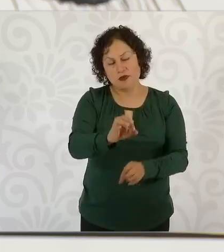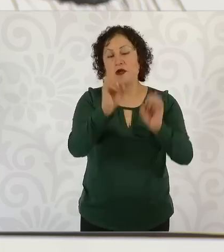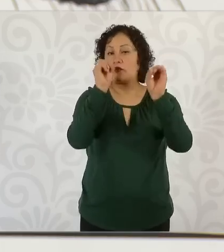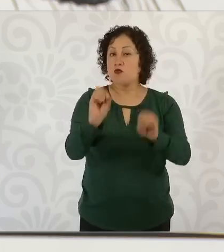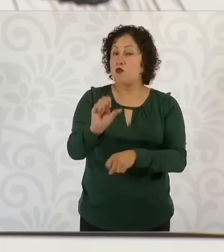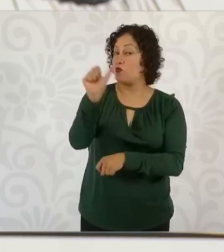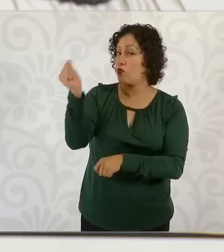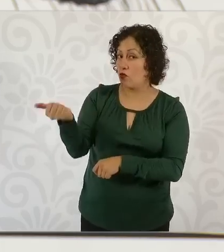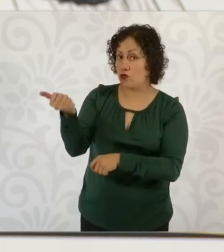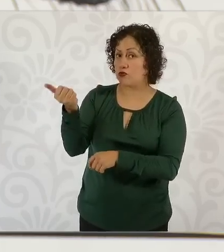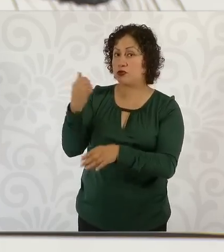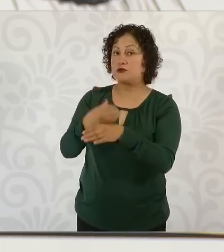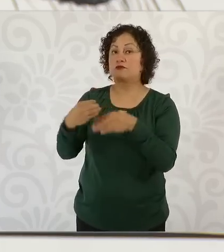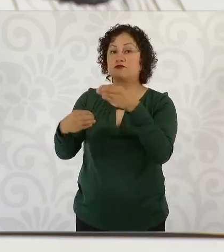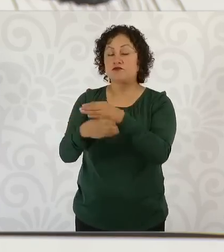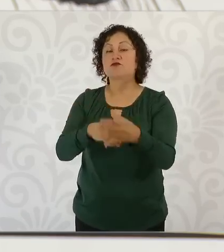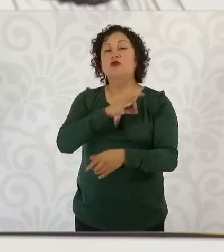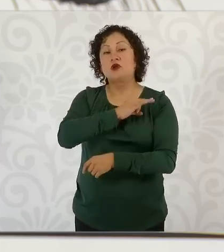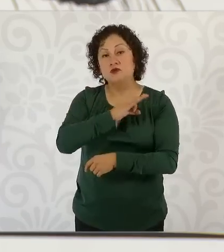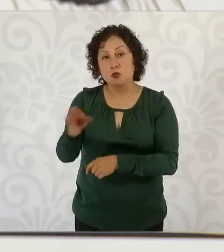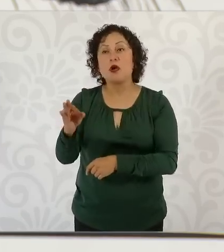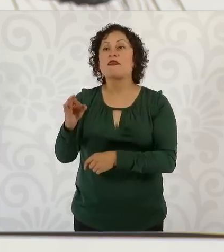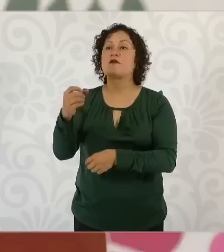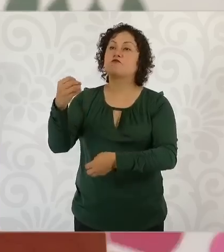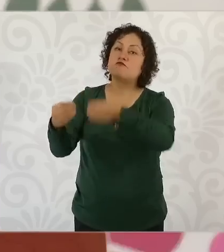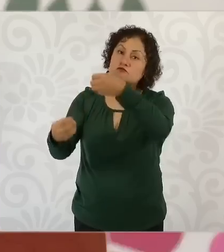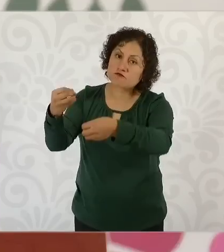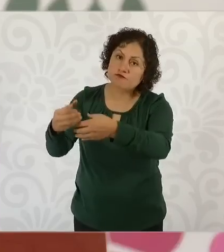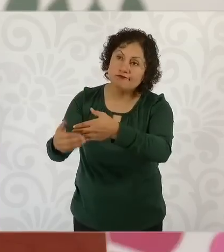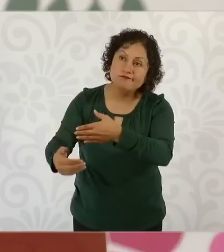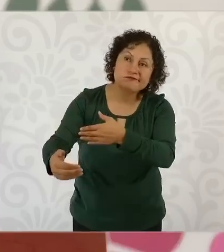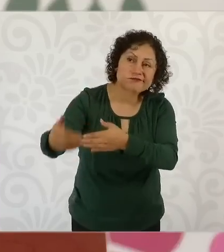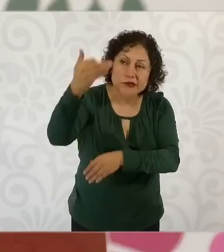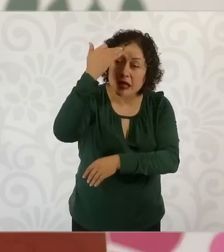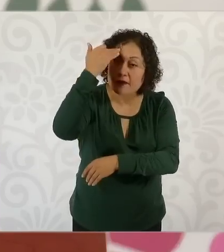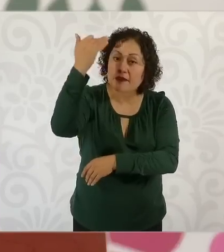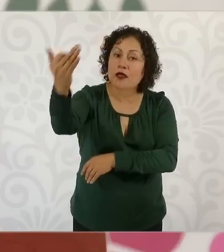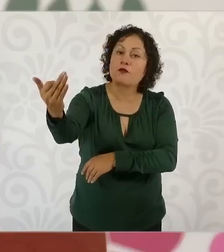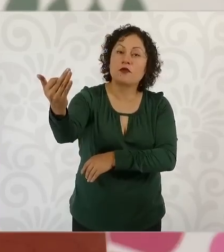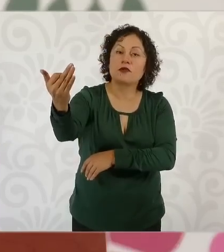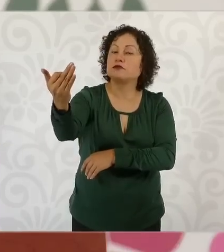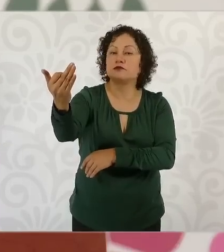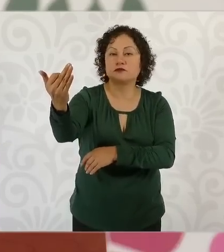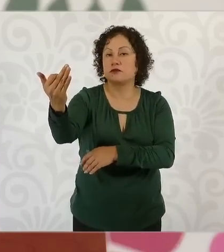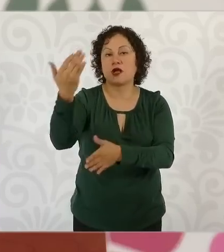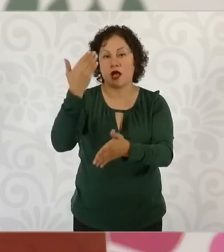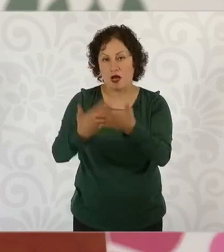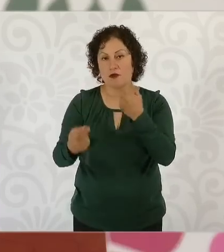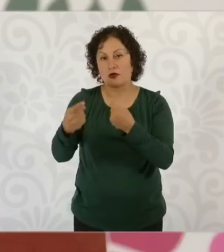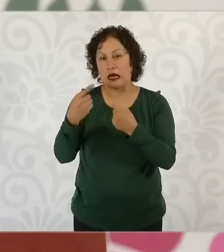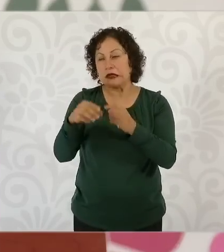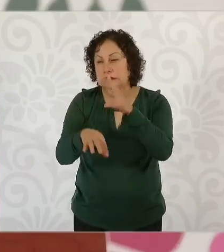resolver de manera más expedita frente a un juicio que pudiera llevar muchísimos años la pertenencia